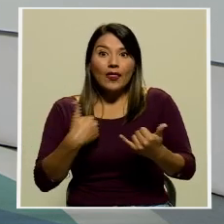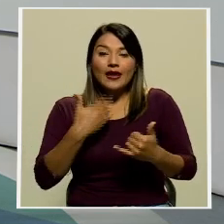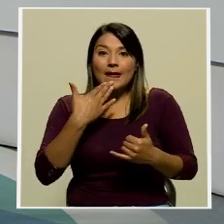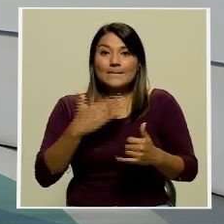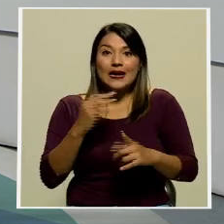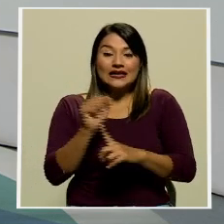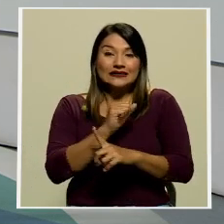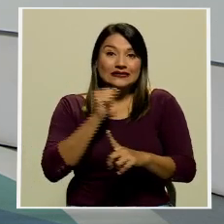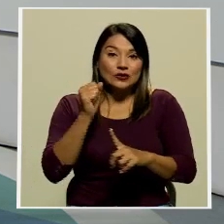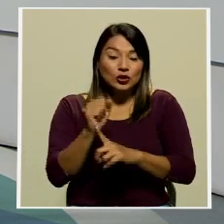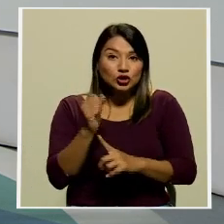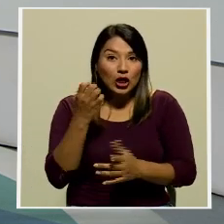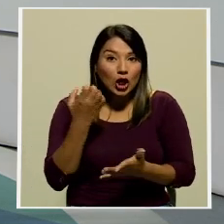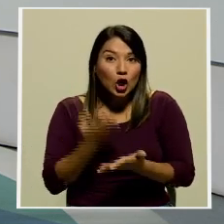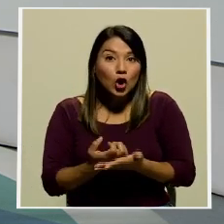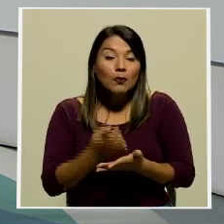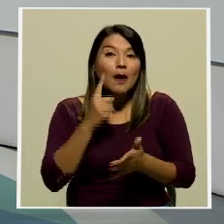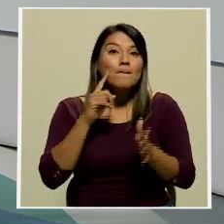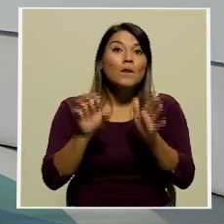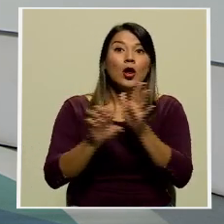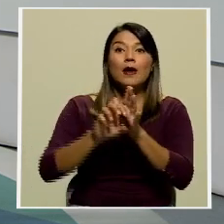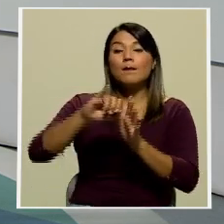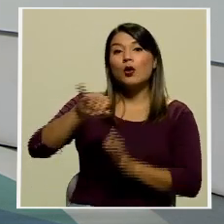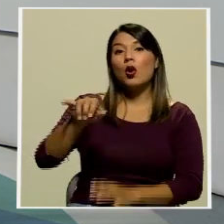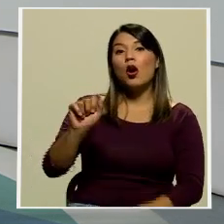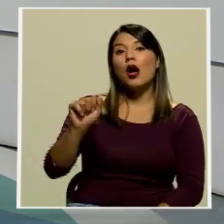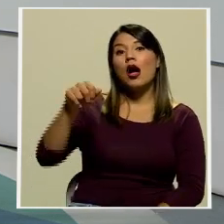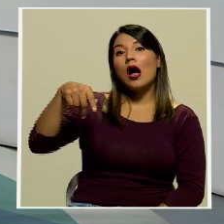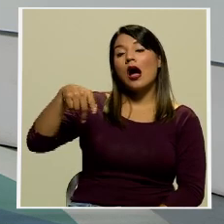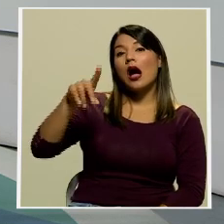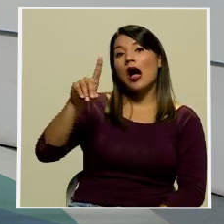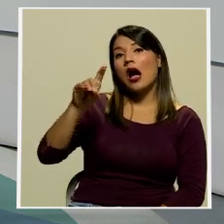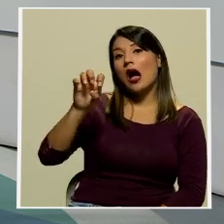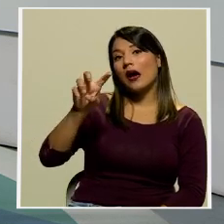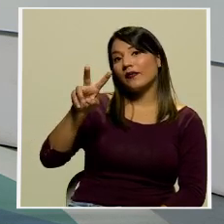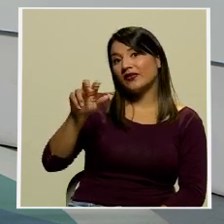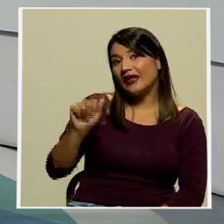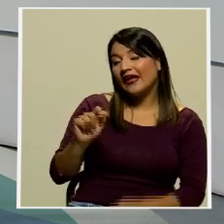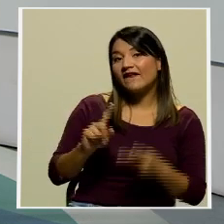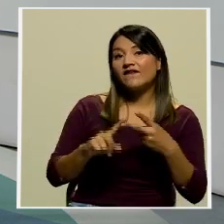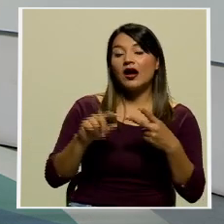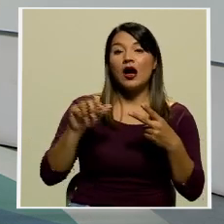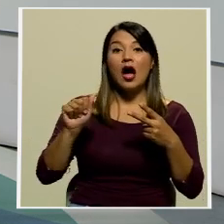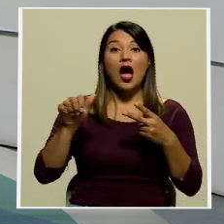situación económica, como Habdeba. Hablamos del caso de Habdeba. Como el AIA